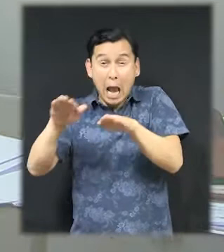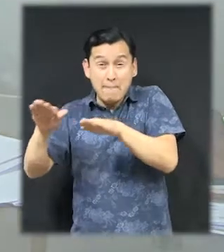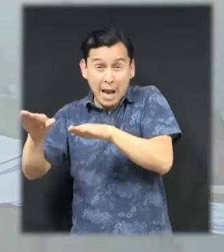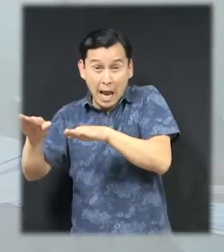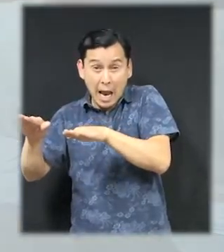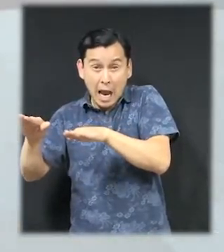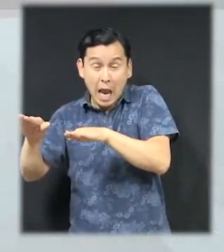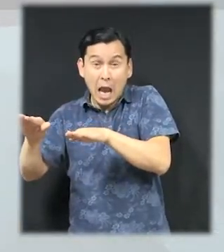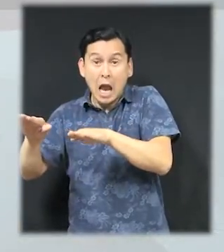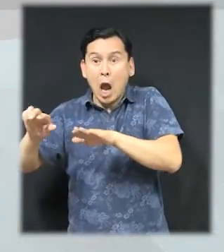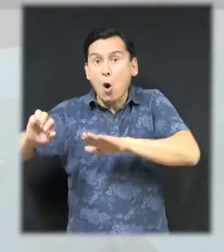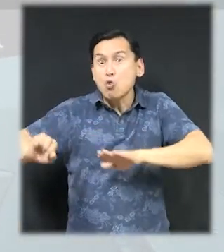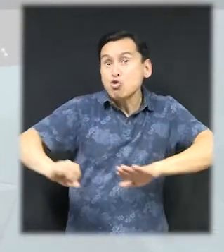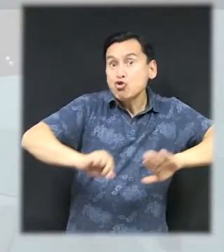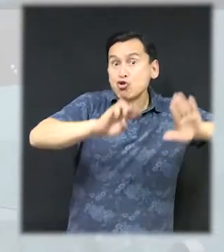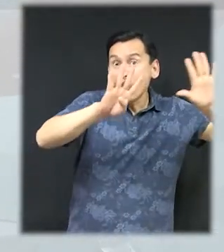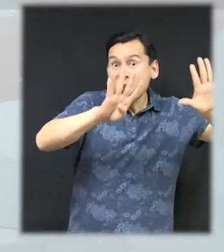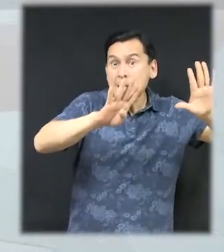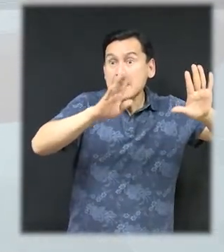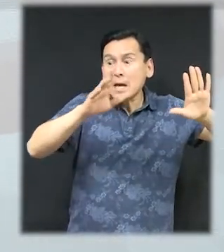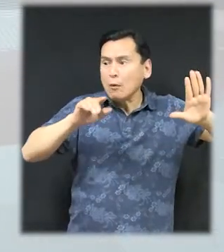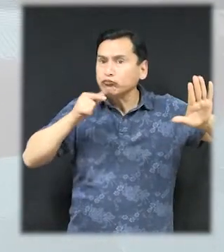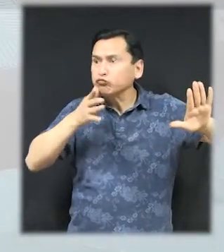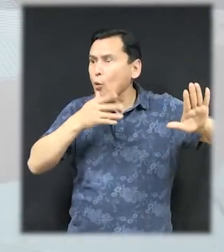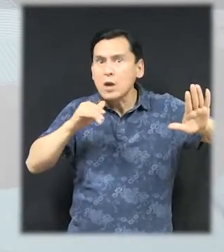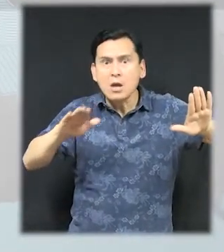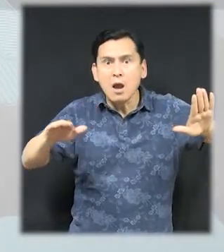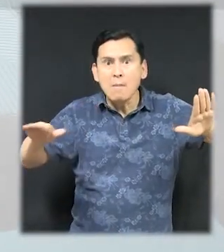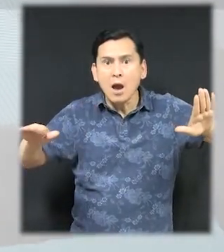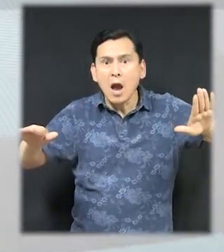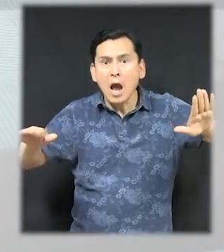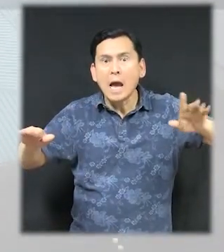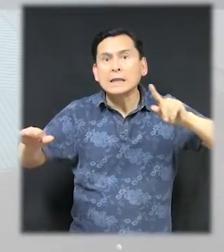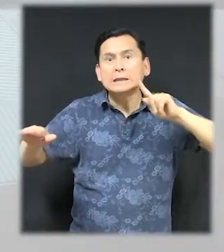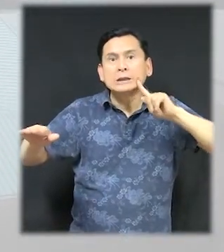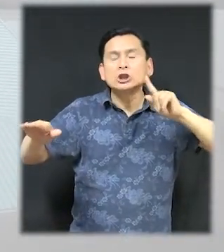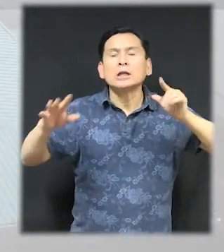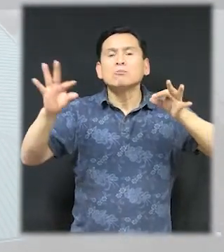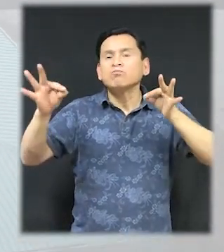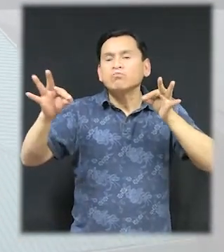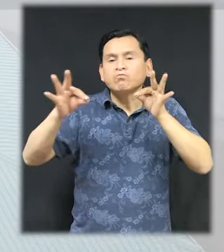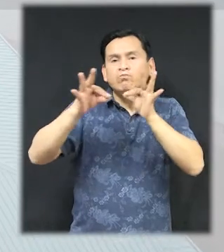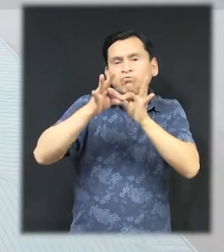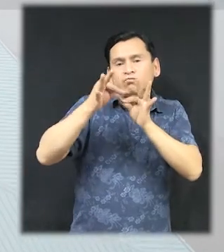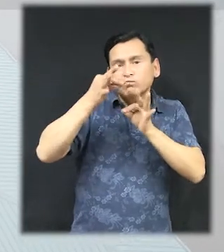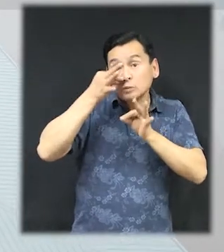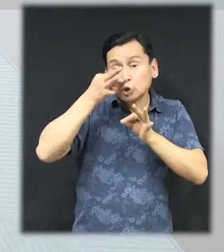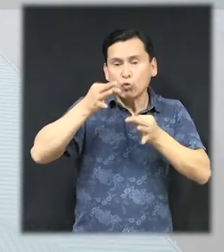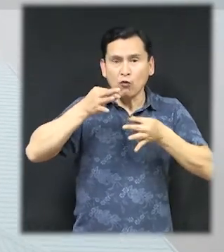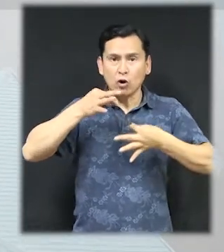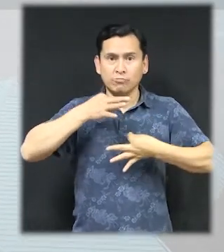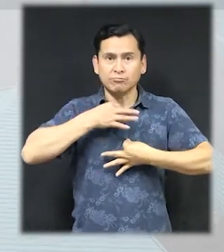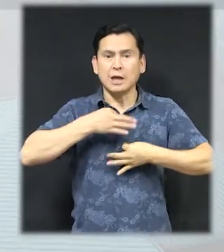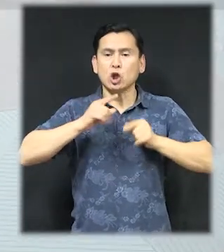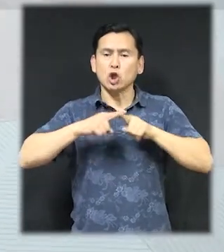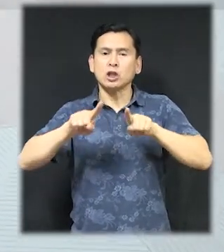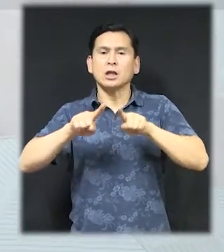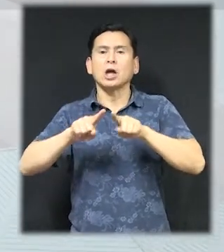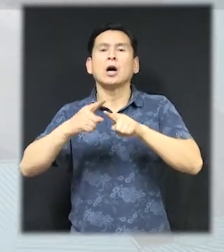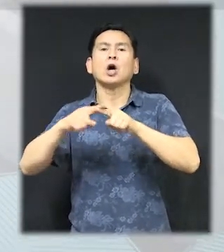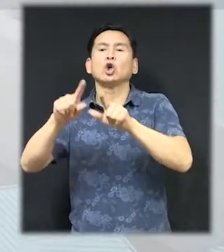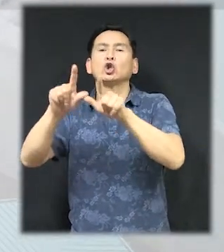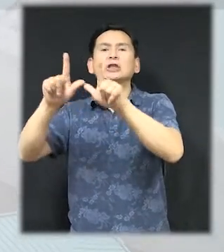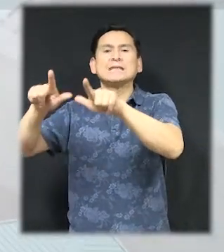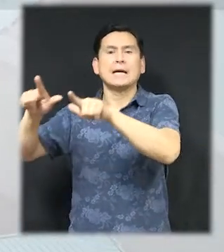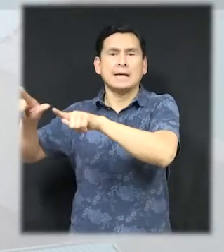tradicionales de UCI a un 9º paciente, ese 9º paciente se intubaría y se trataría en los